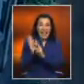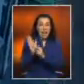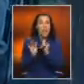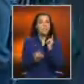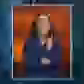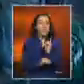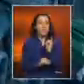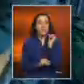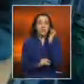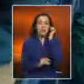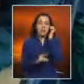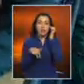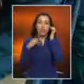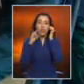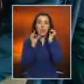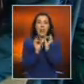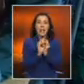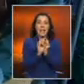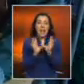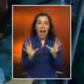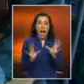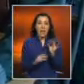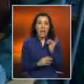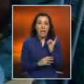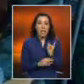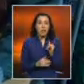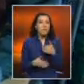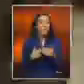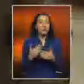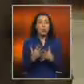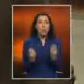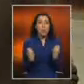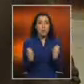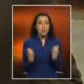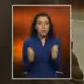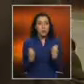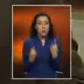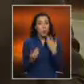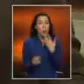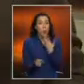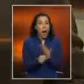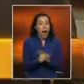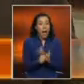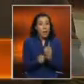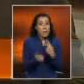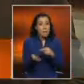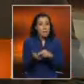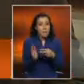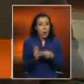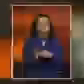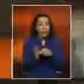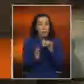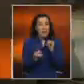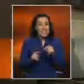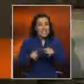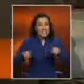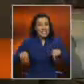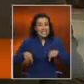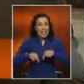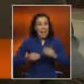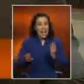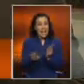Sí, sí, las tenemos más que claras, en realidad, y funciona súper bien. Cuando se presenta un problema, si es en la sala de